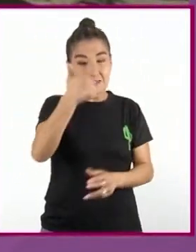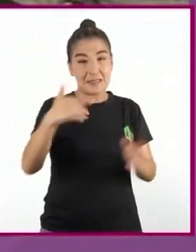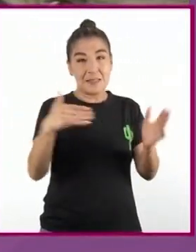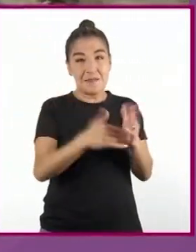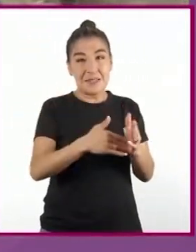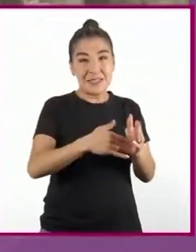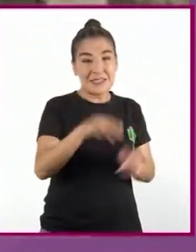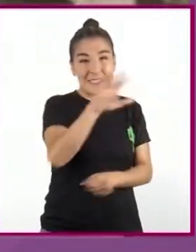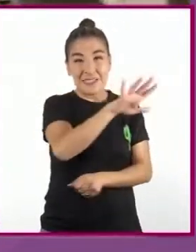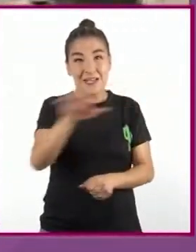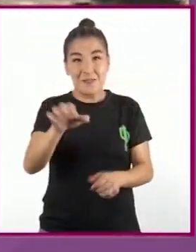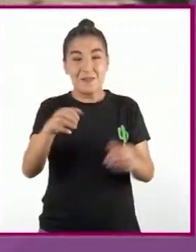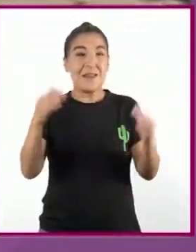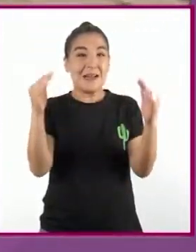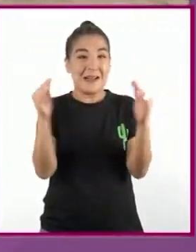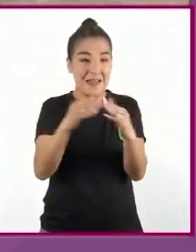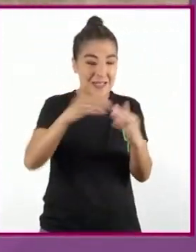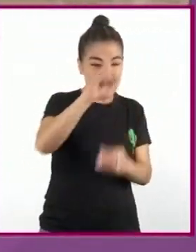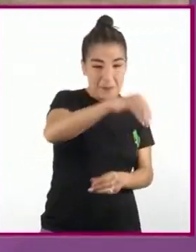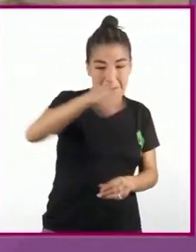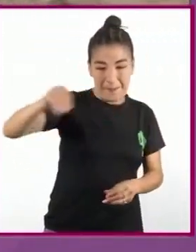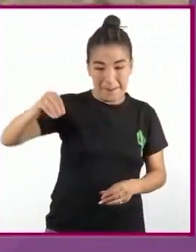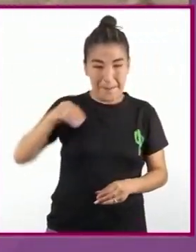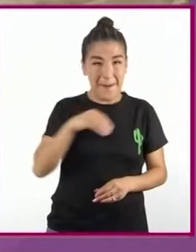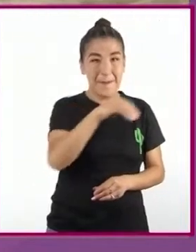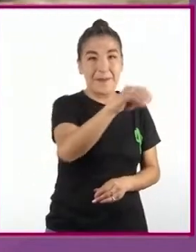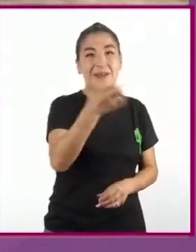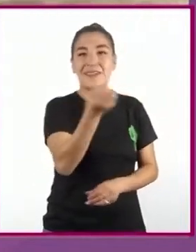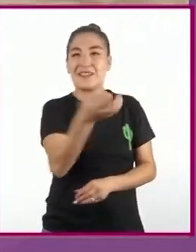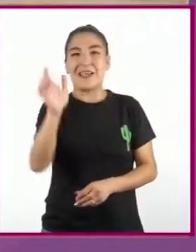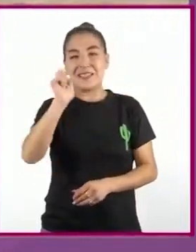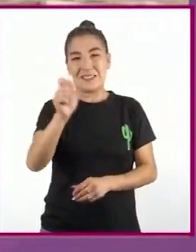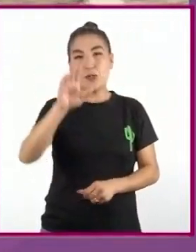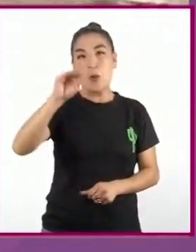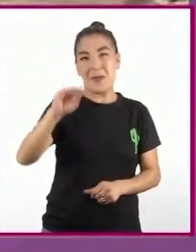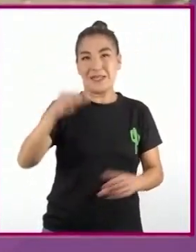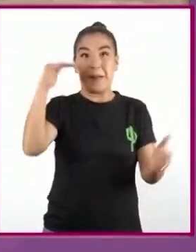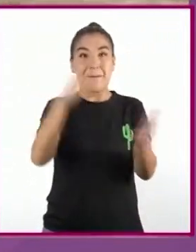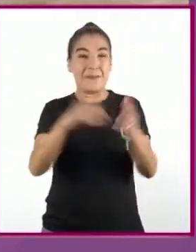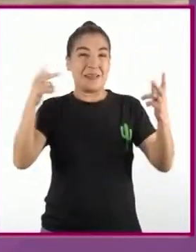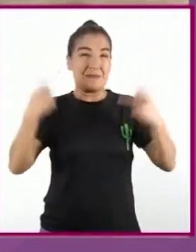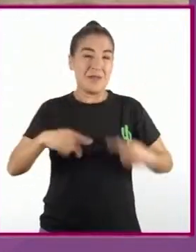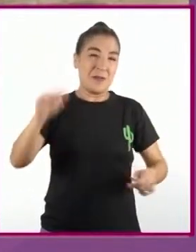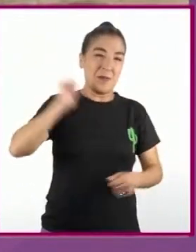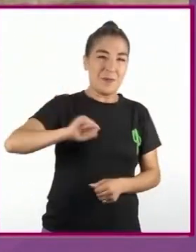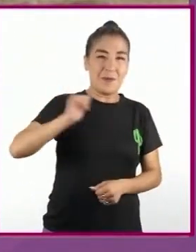conjuntos habitacionales albergaron a 90.000 cantoneses en la época de apogeo.